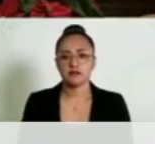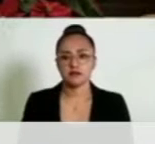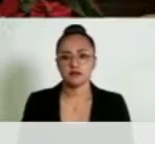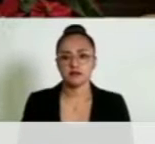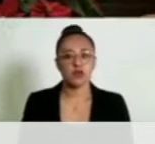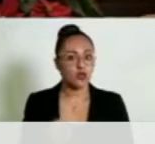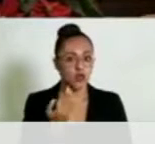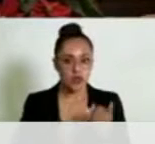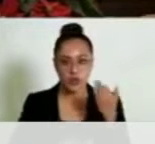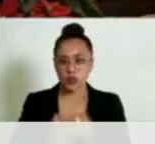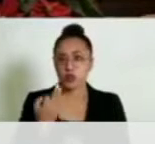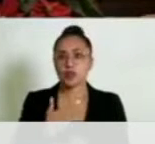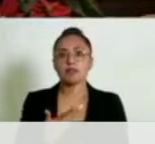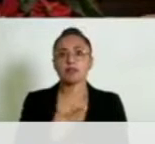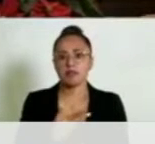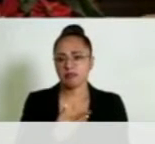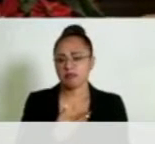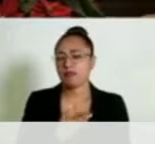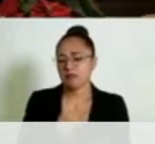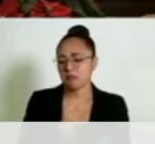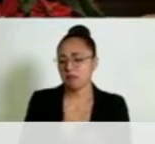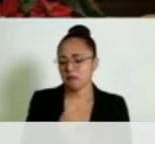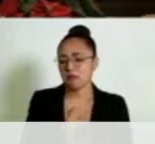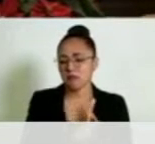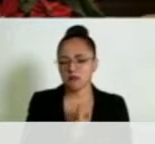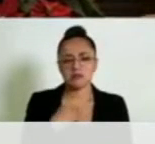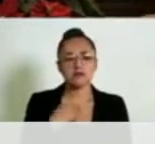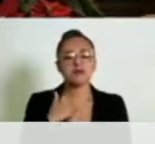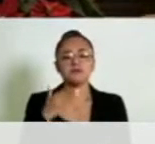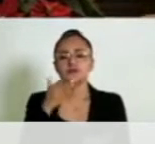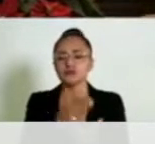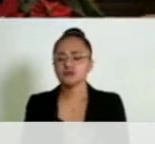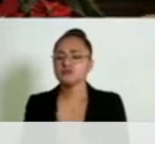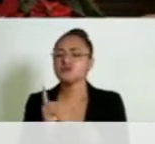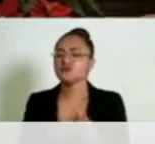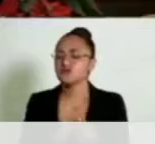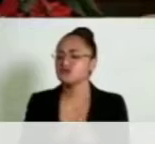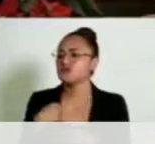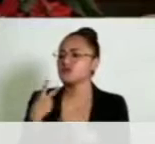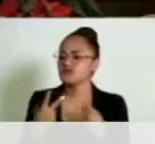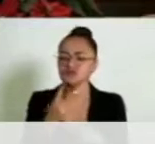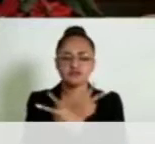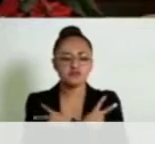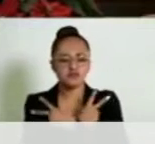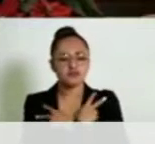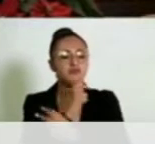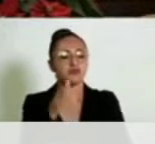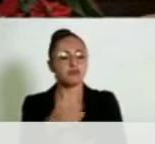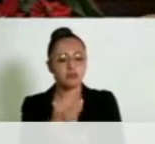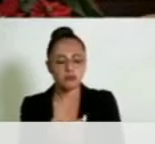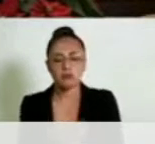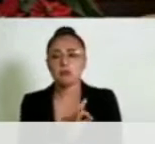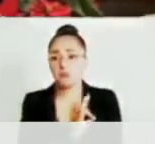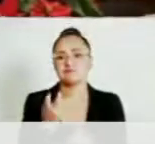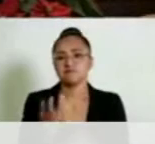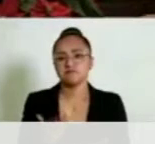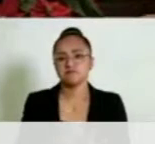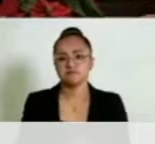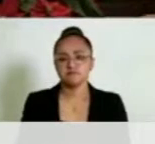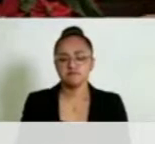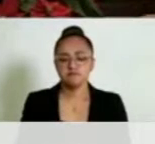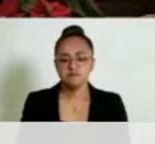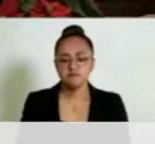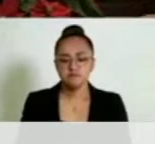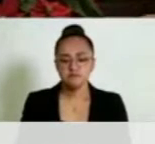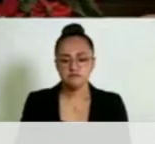todos tenemos el derecho de elegir a dónde vamos de vacaciones a descansar cuando se pueda ir